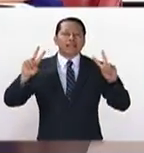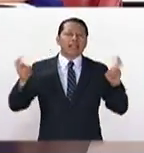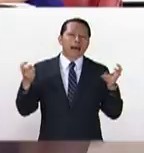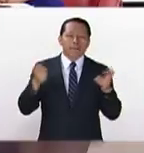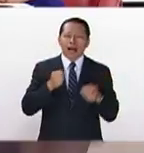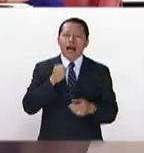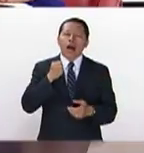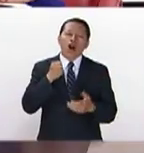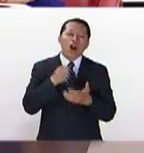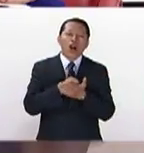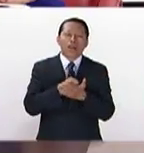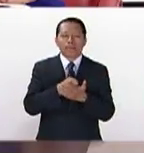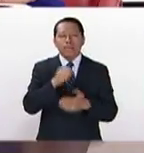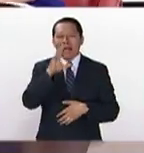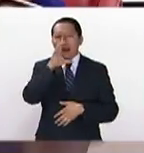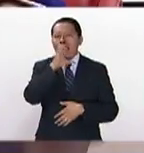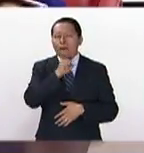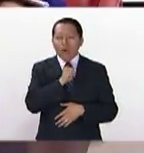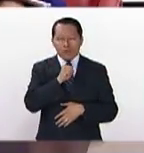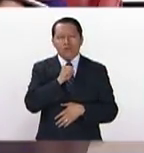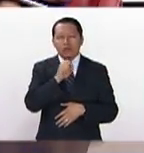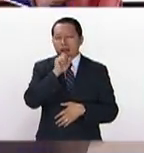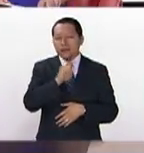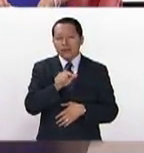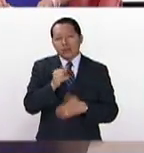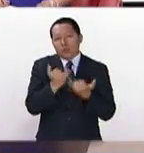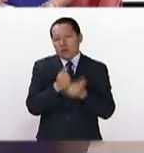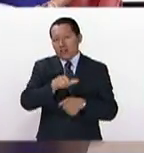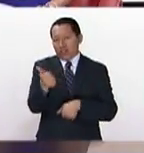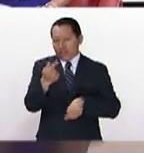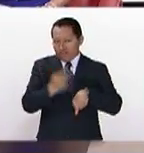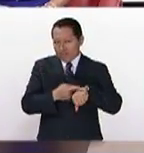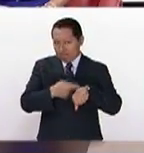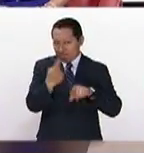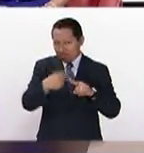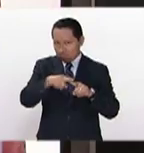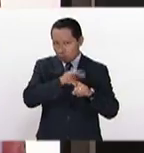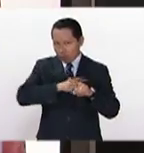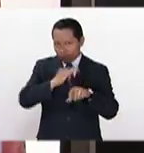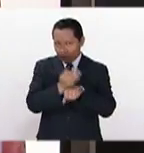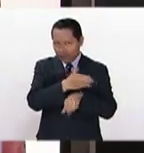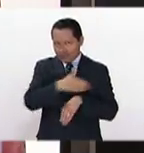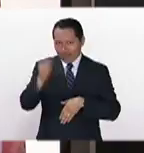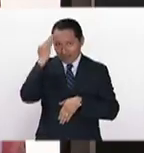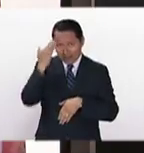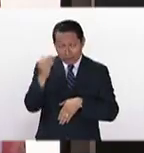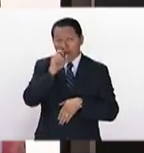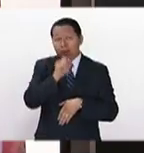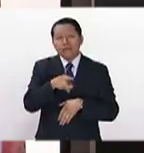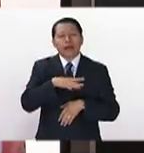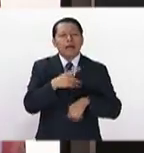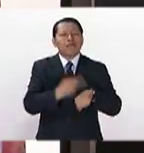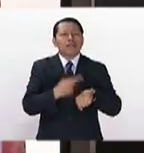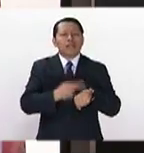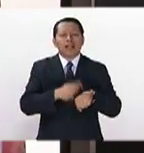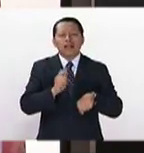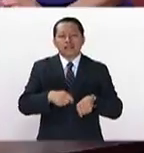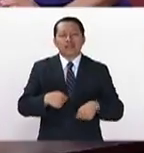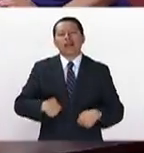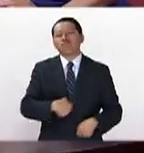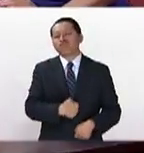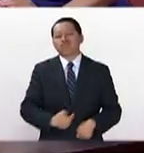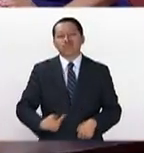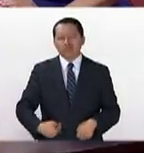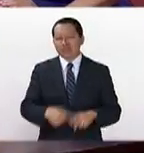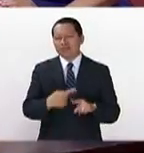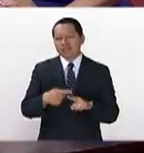calor y sobre todo también otro tipo de enfermedades que son muy recurrentes en esta época del año, las enfermedades gastrointestinales? Doctor,